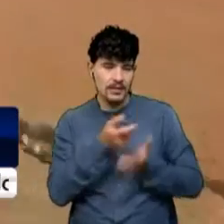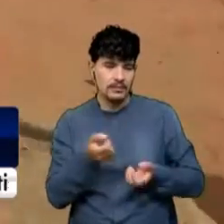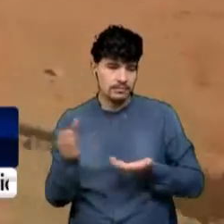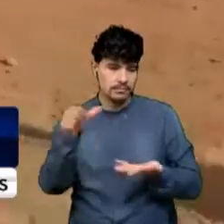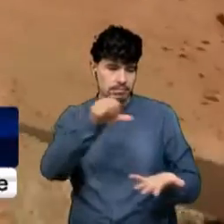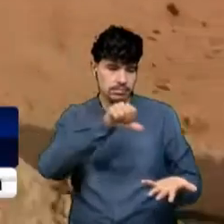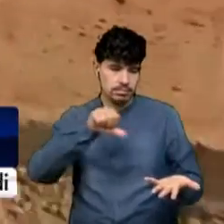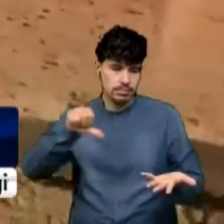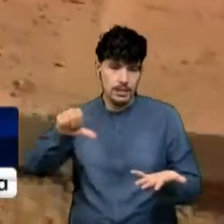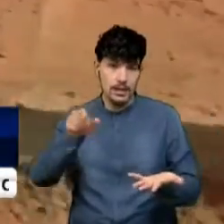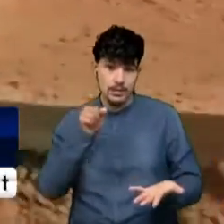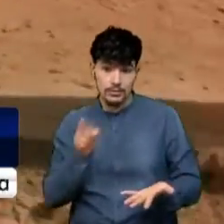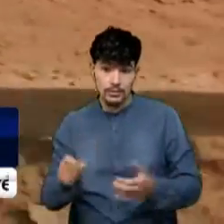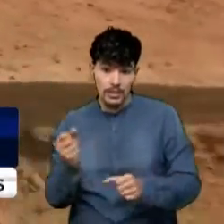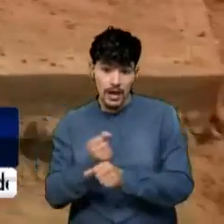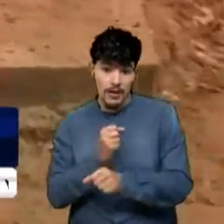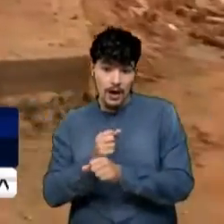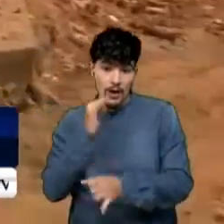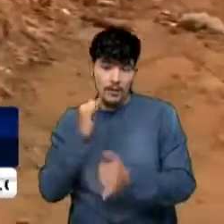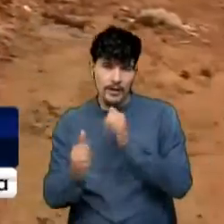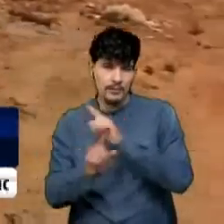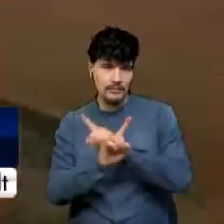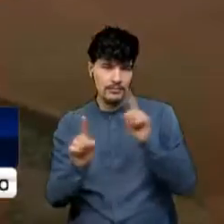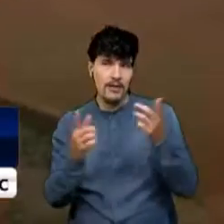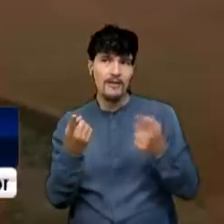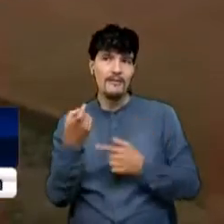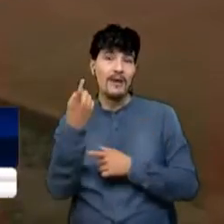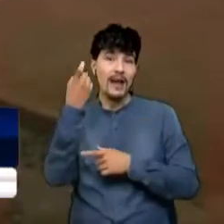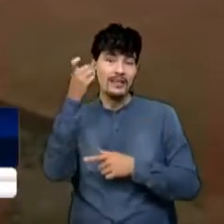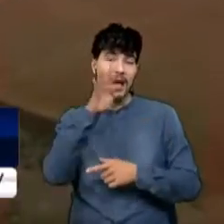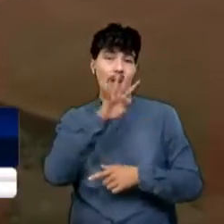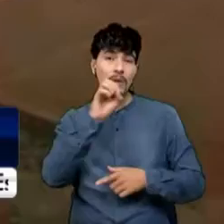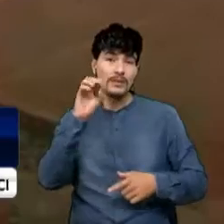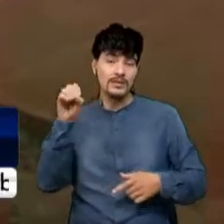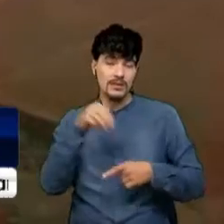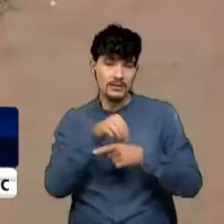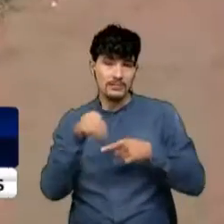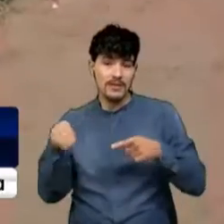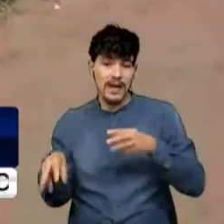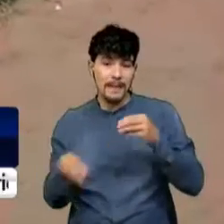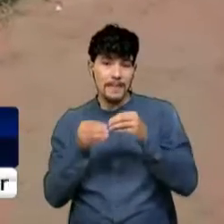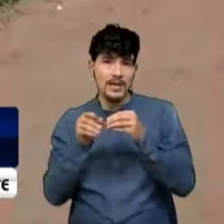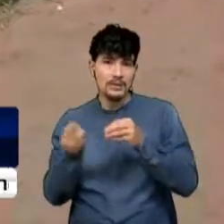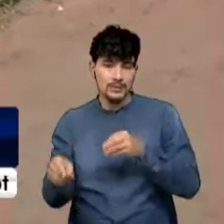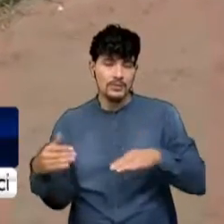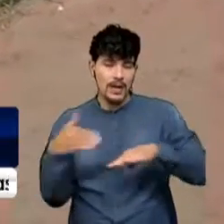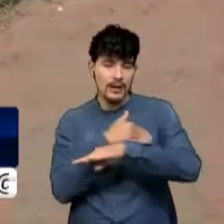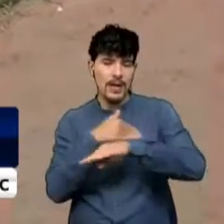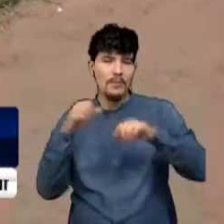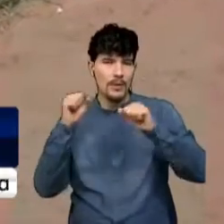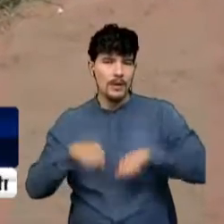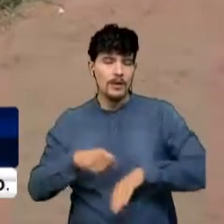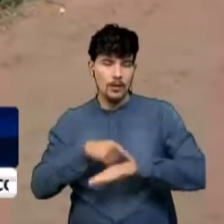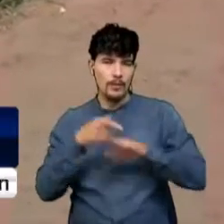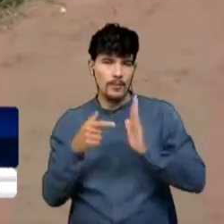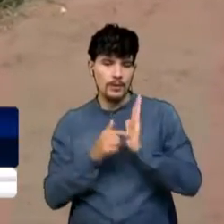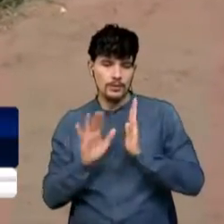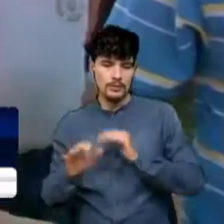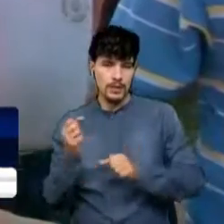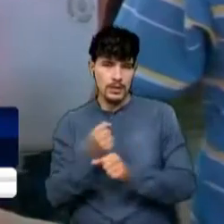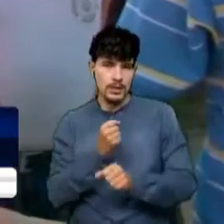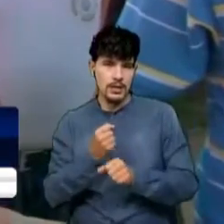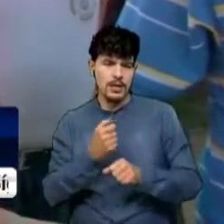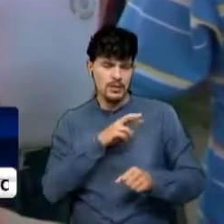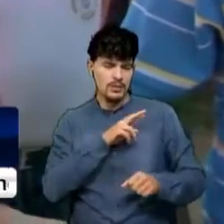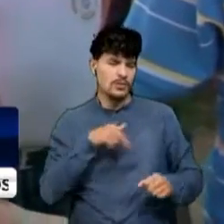Pero el trabajo no termina ahí, quedarían unos 400 metros más de pavimento de vías para concluir el trabajo. Nosotros queremos que